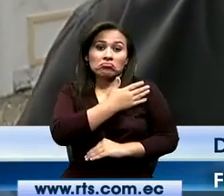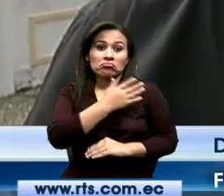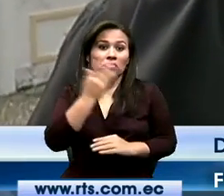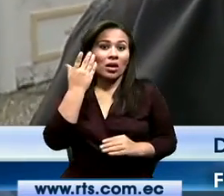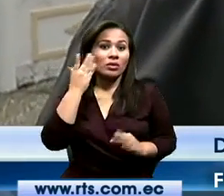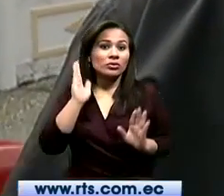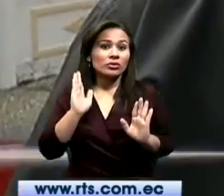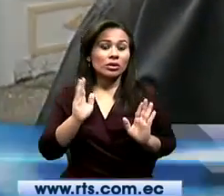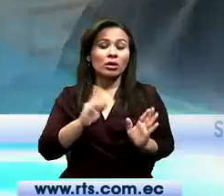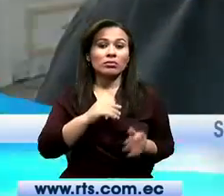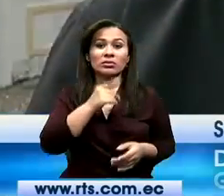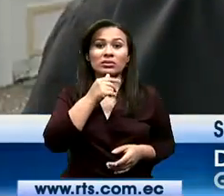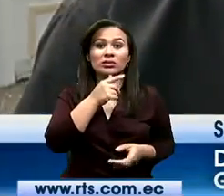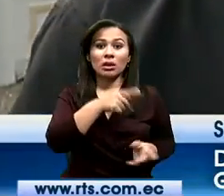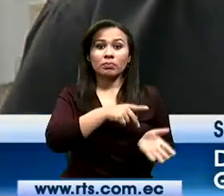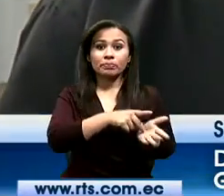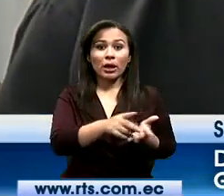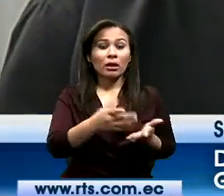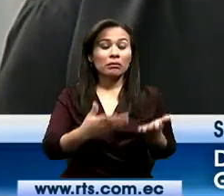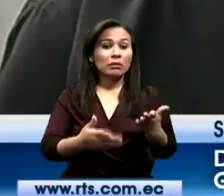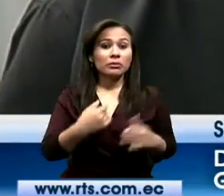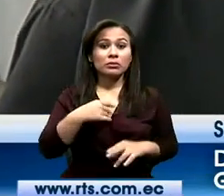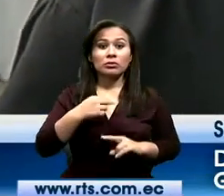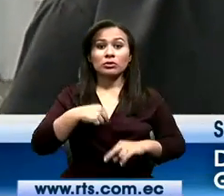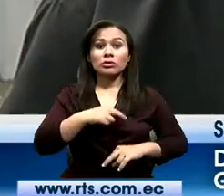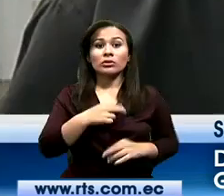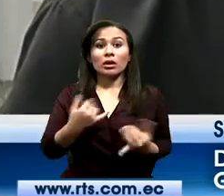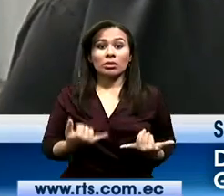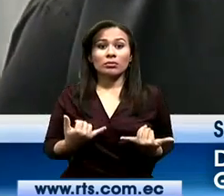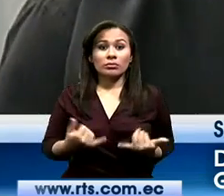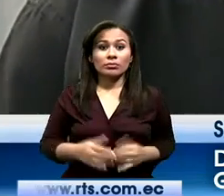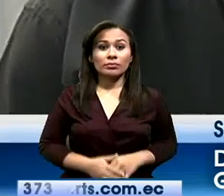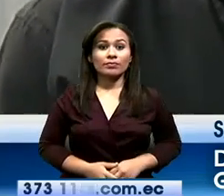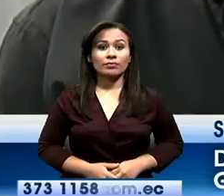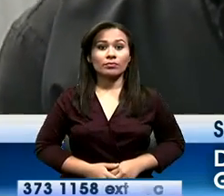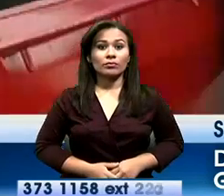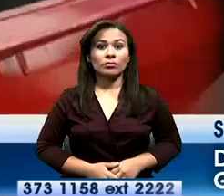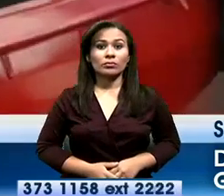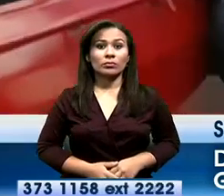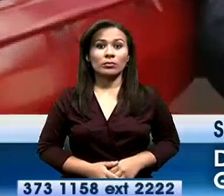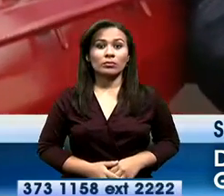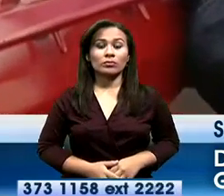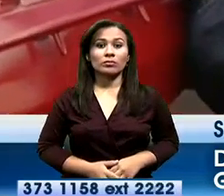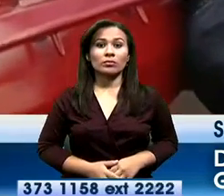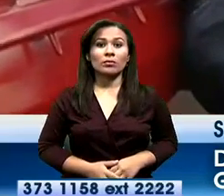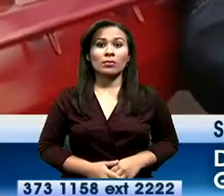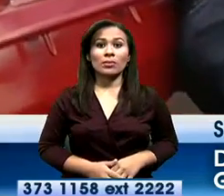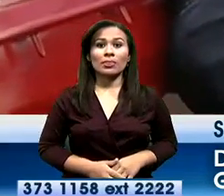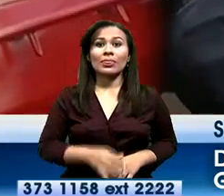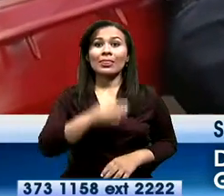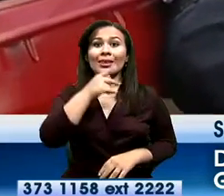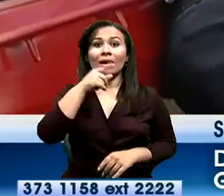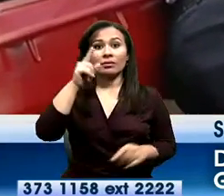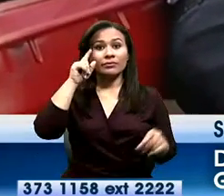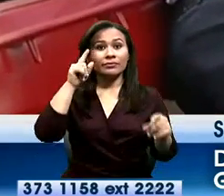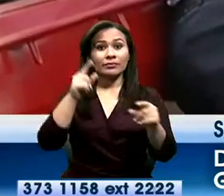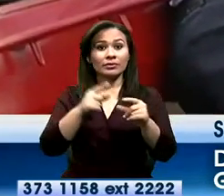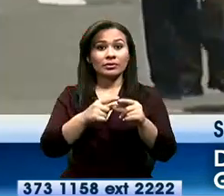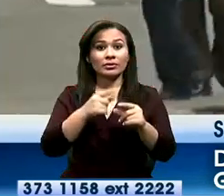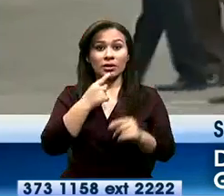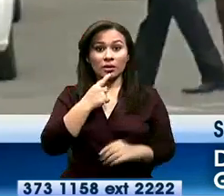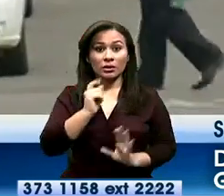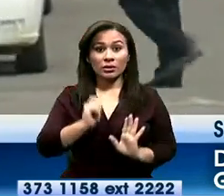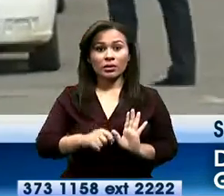fundamentar en el proceso de que le pongan una pena menor. Fiscalía acotó que aún se deben realizar